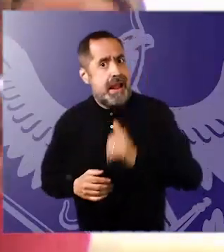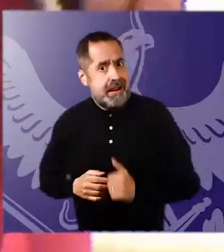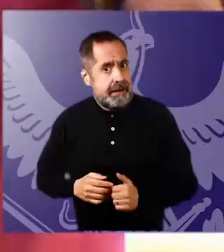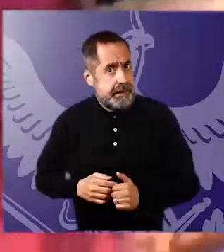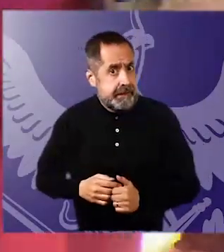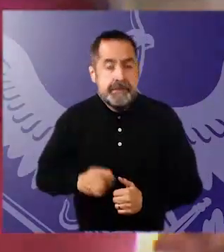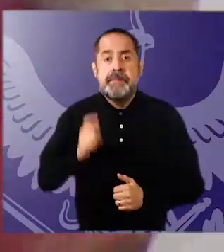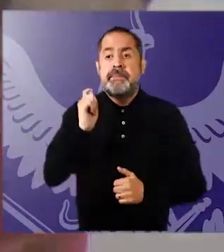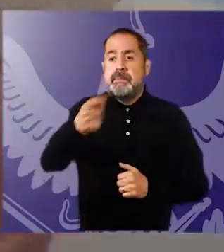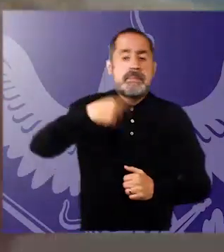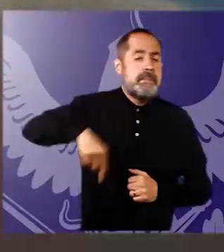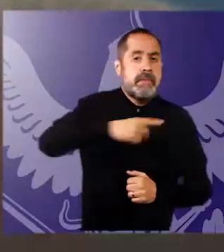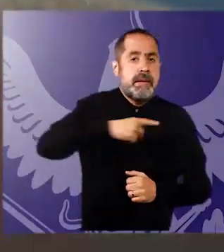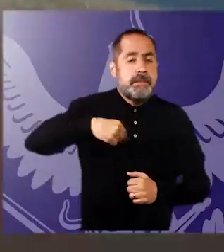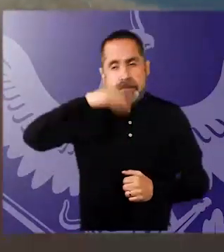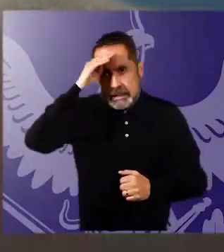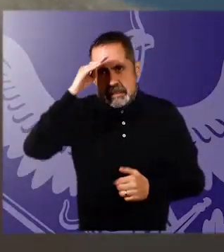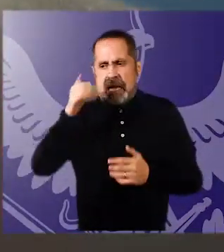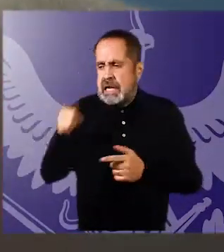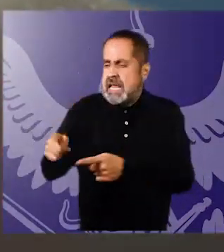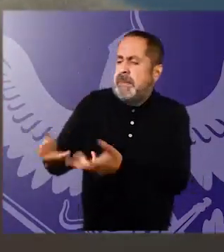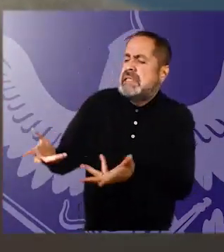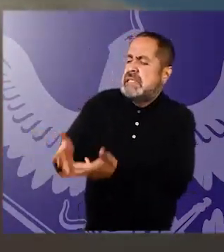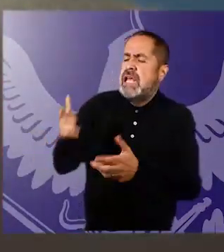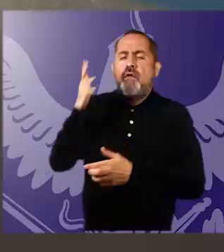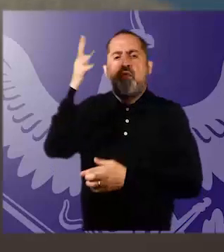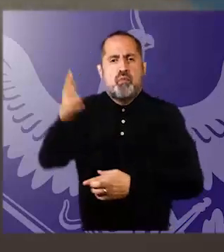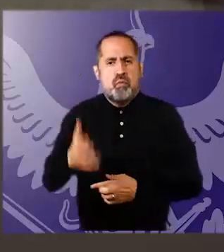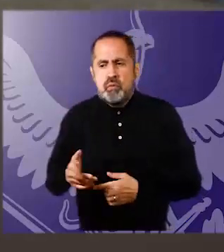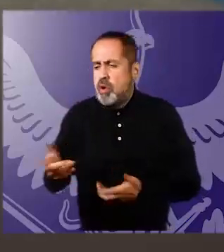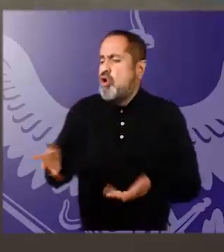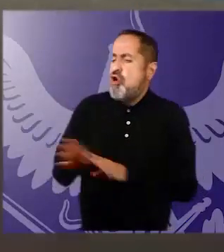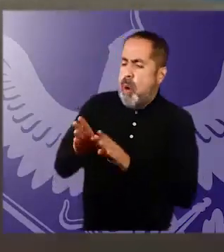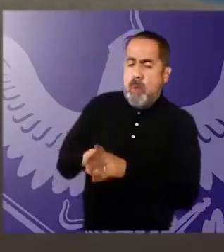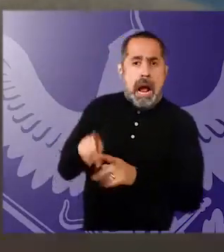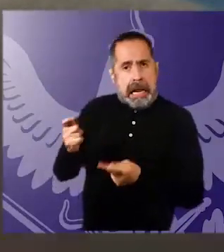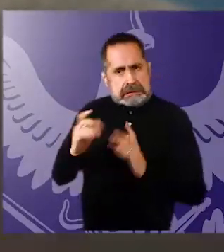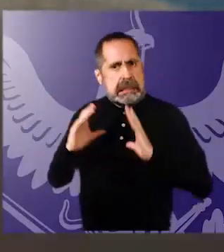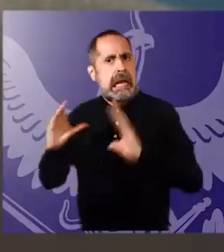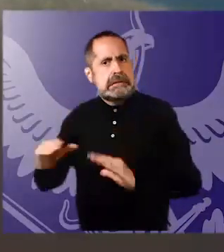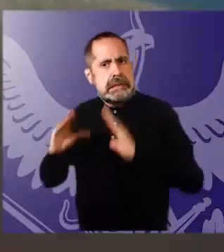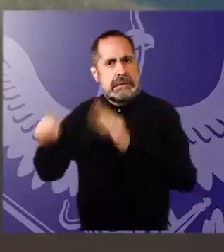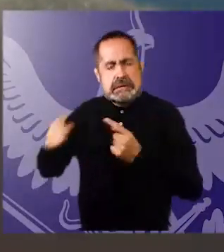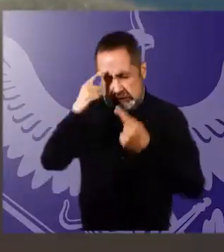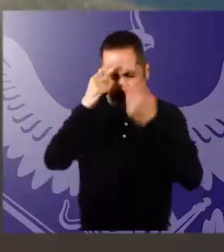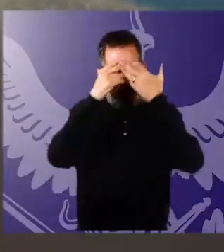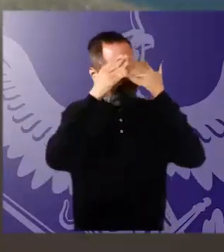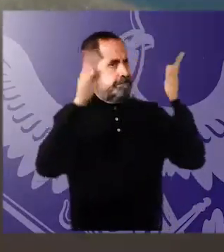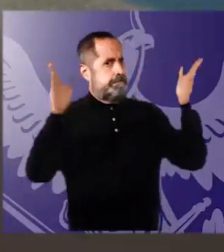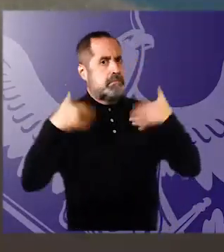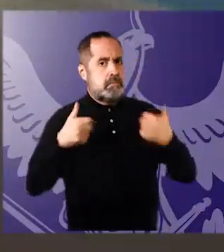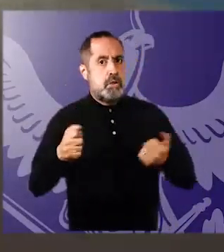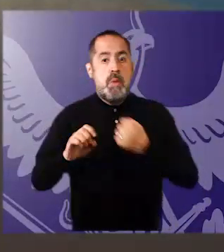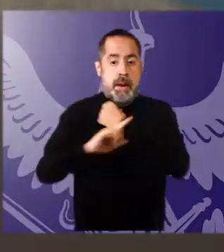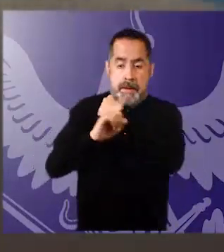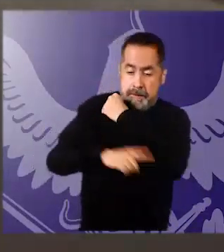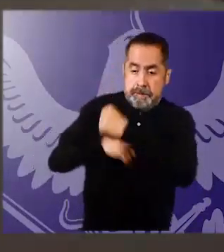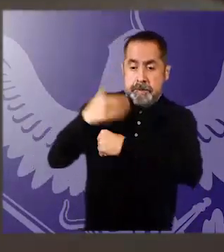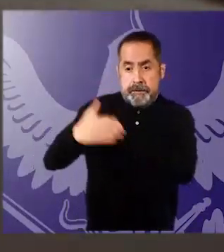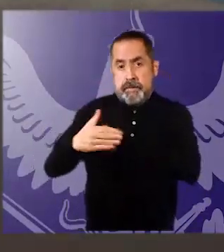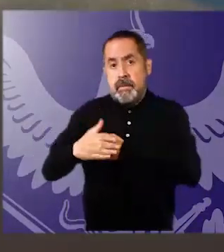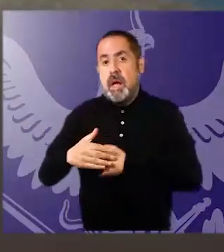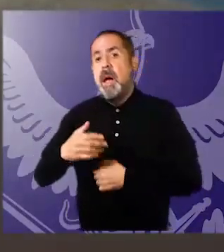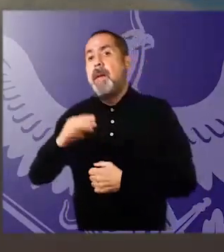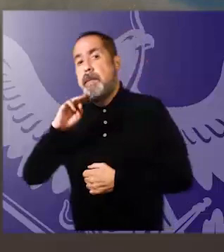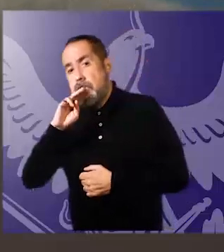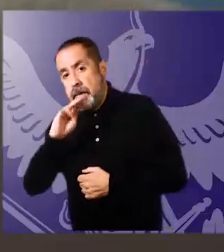por eso? Deben pensar en qué quieren hacer y deben pensar y saber que la maternidad